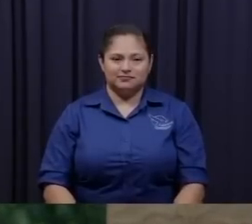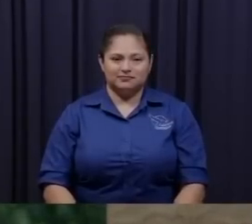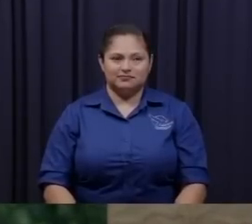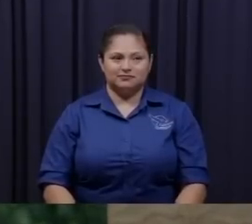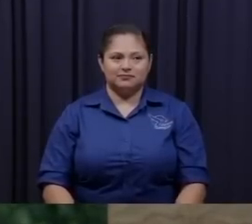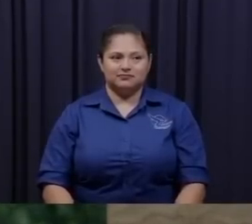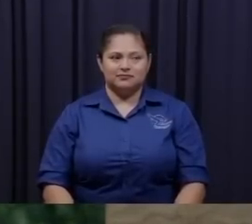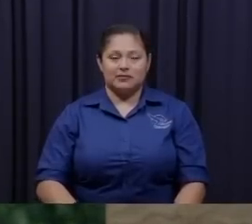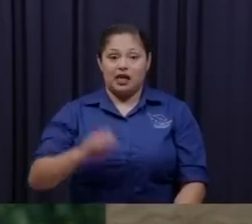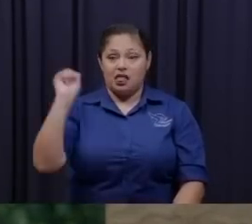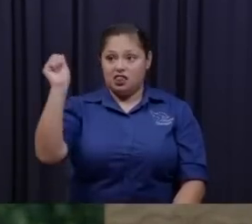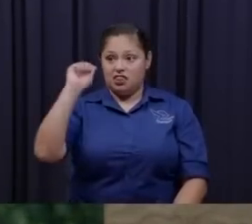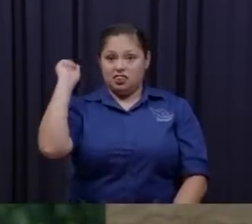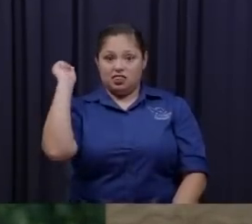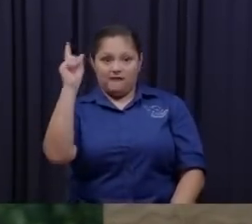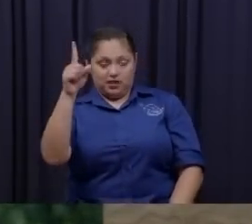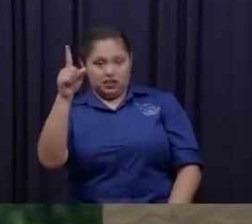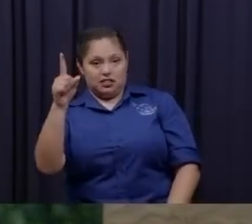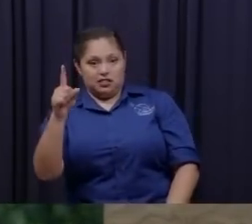David,